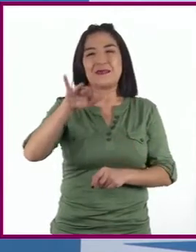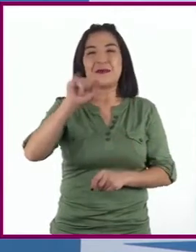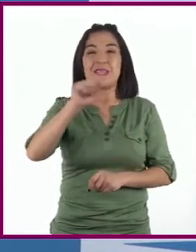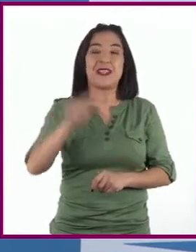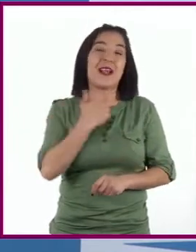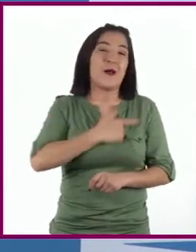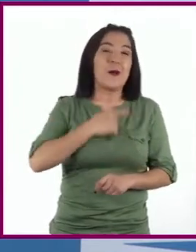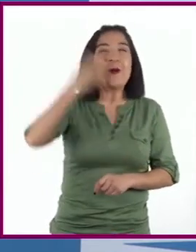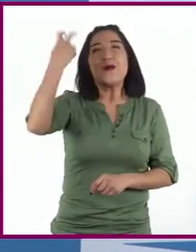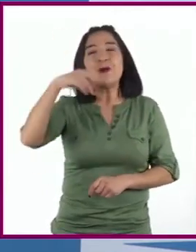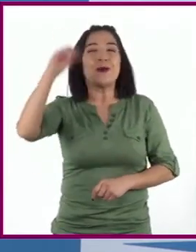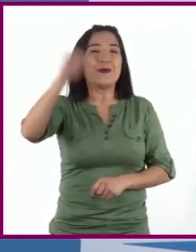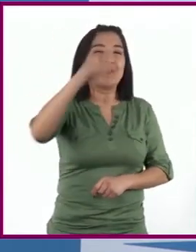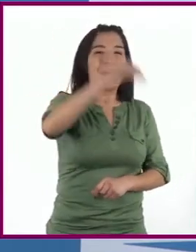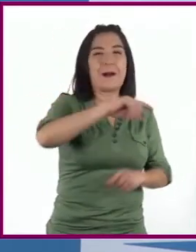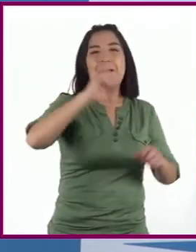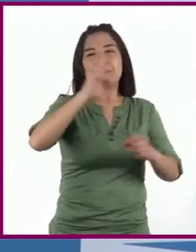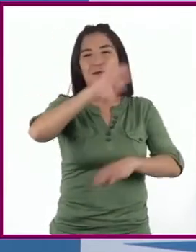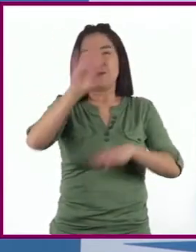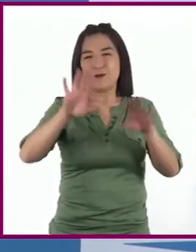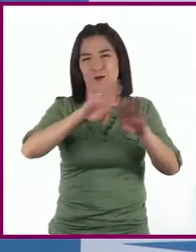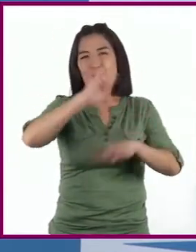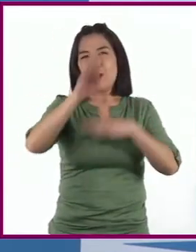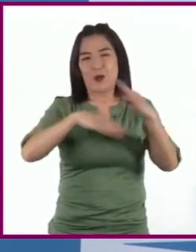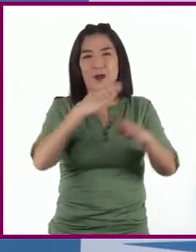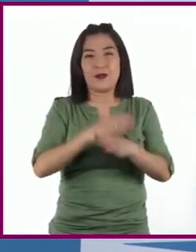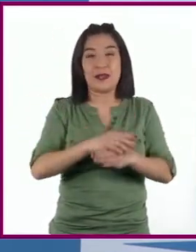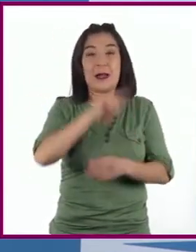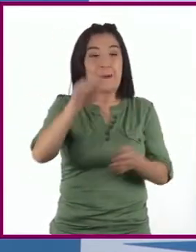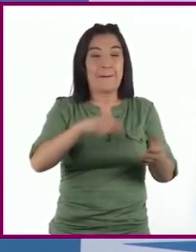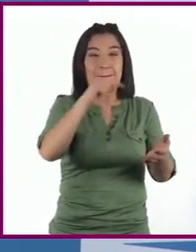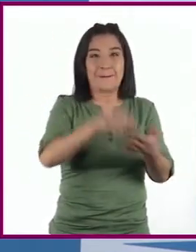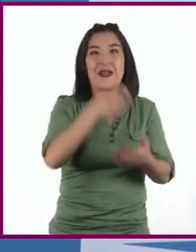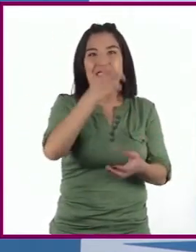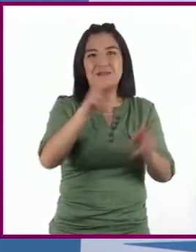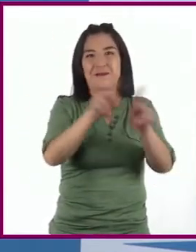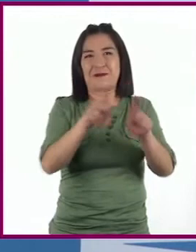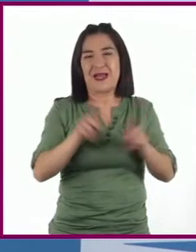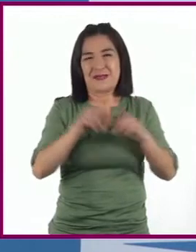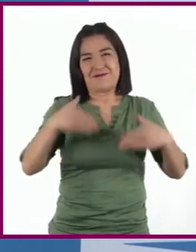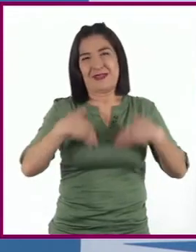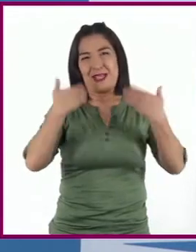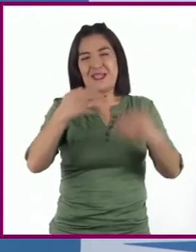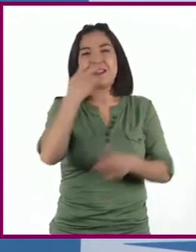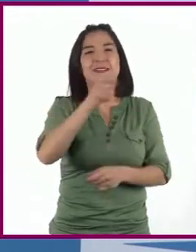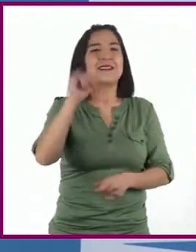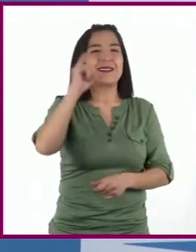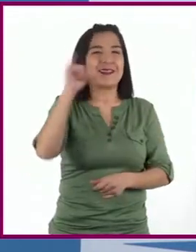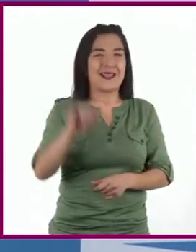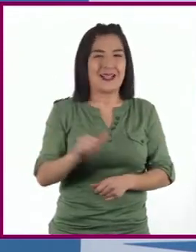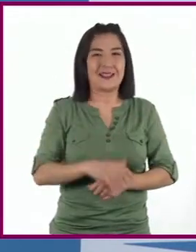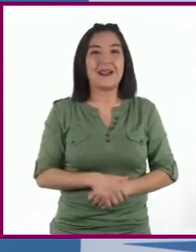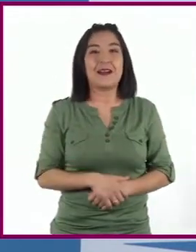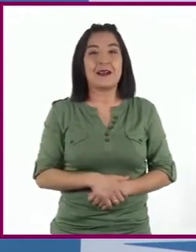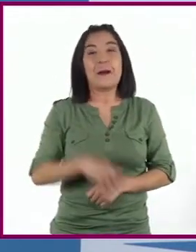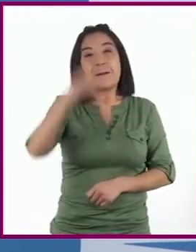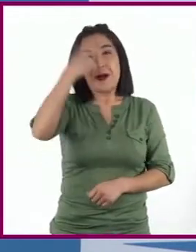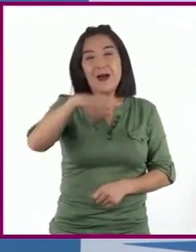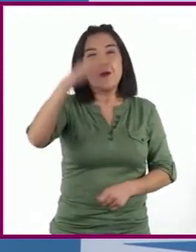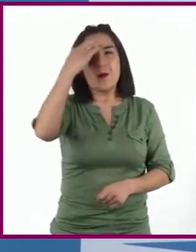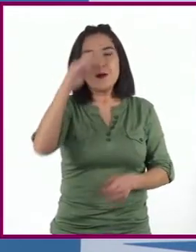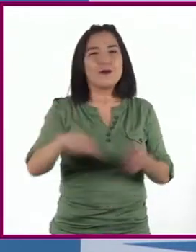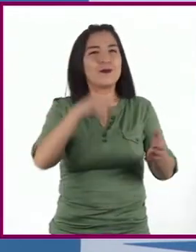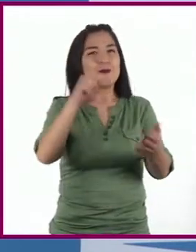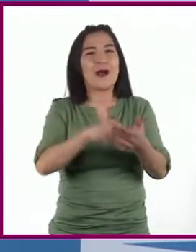por el mundo, visitó la Plaza de los Milagros en Pisa, Italia, para conocer una de las 7 maravillas del